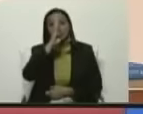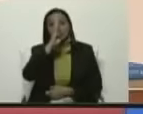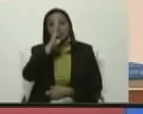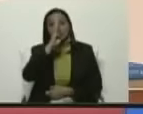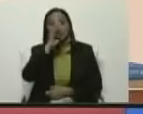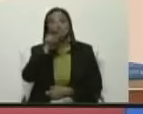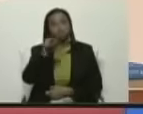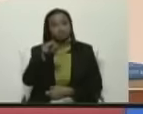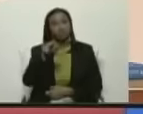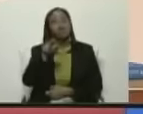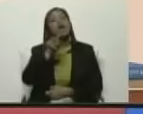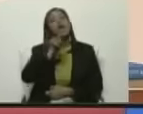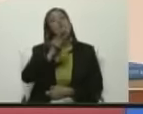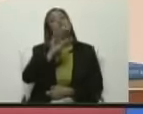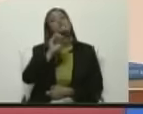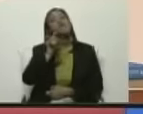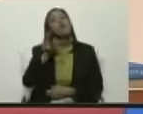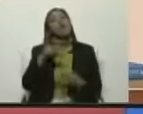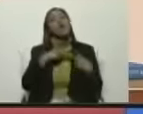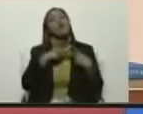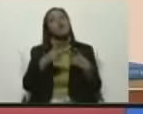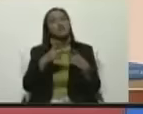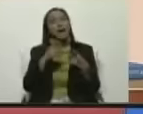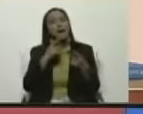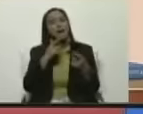Popular. Amenazó y lo llamó.